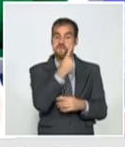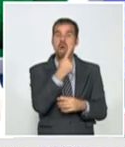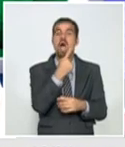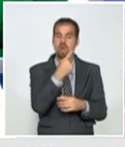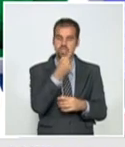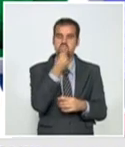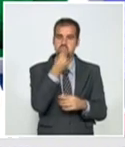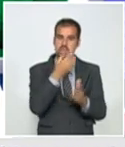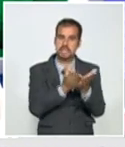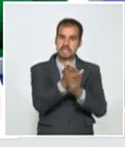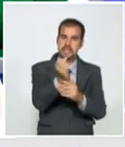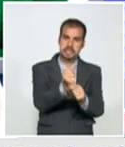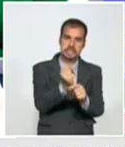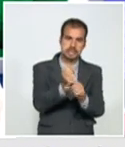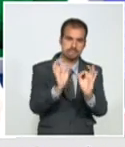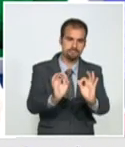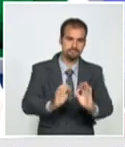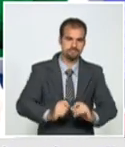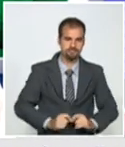Y reitero, ahora